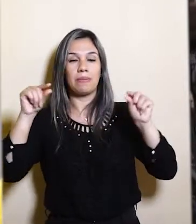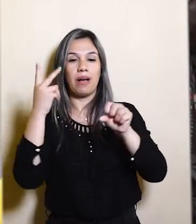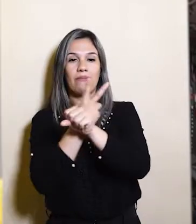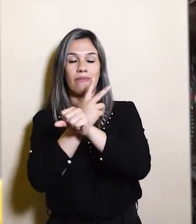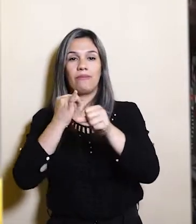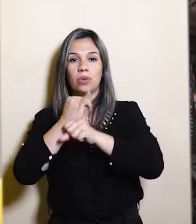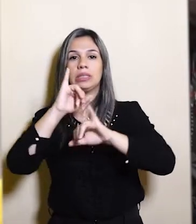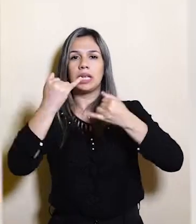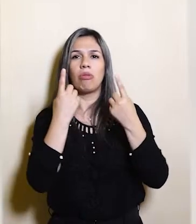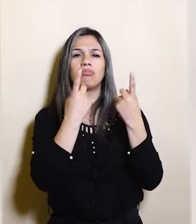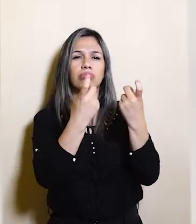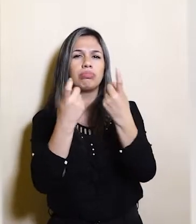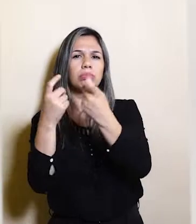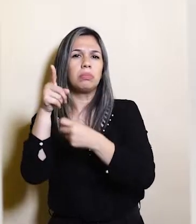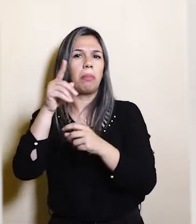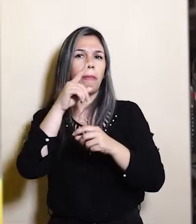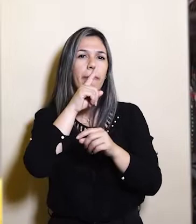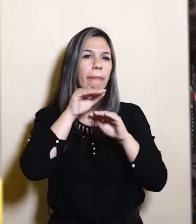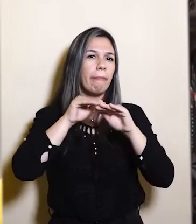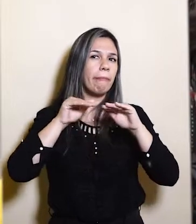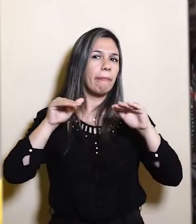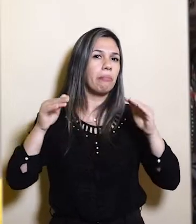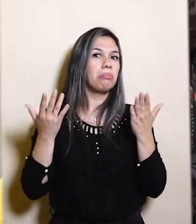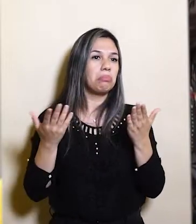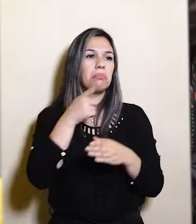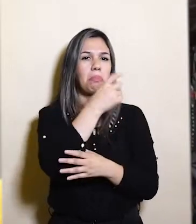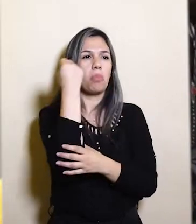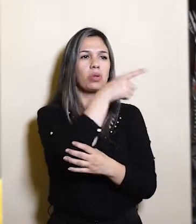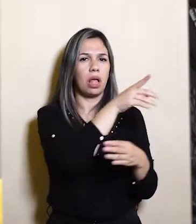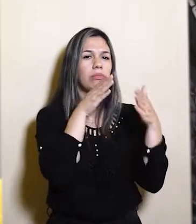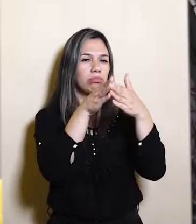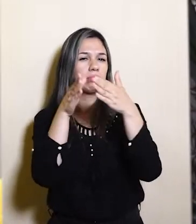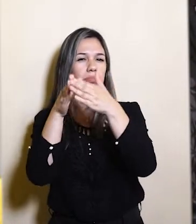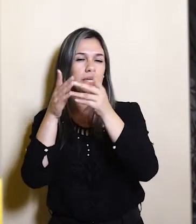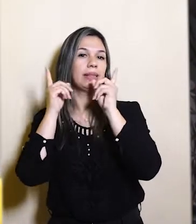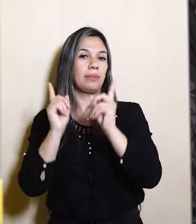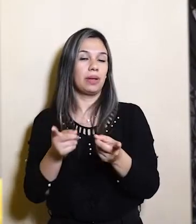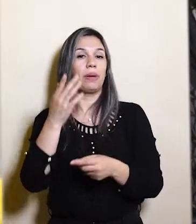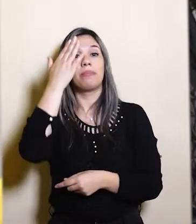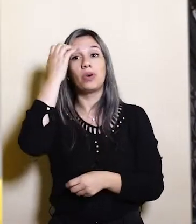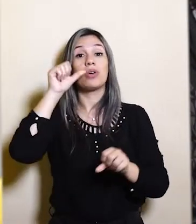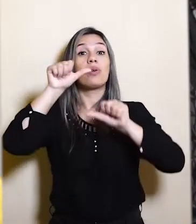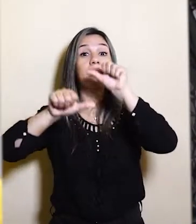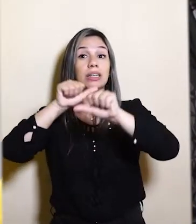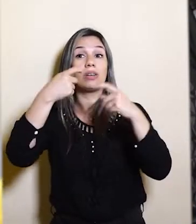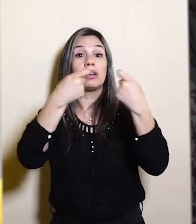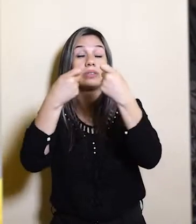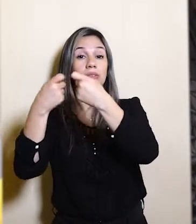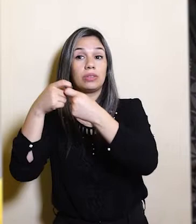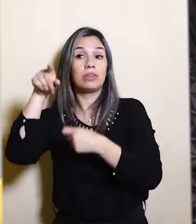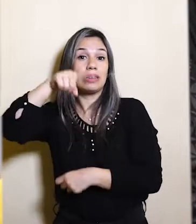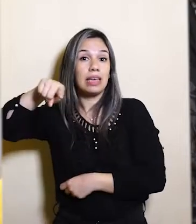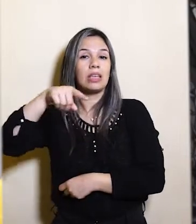sido consultadas. Entonces es importante también que se consulte a la sociedad civil, porque muchas veces son las organizaciones de la sociedad civil